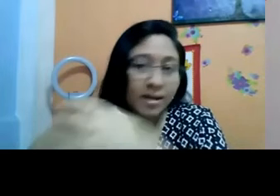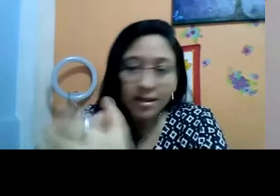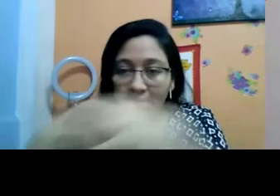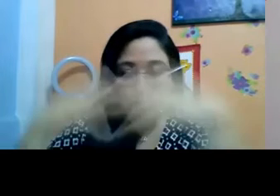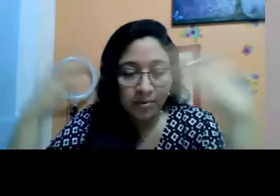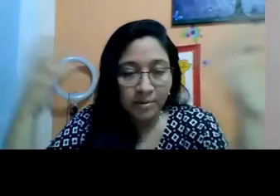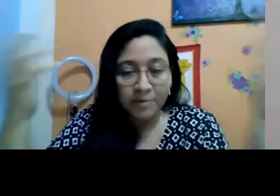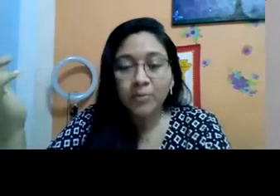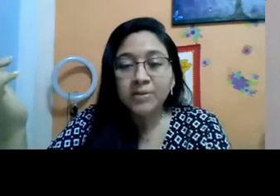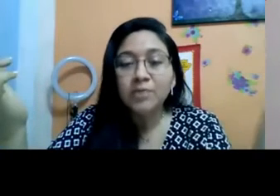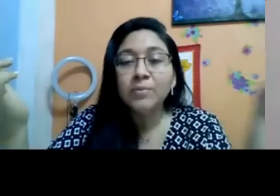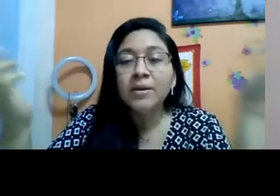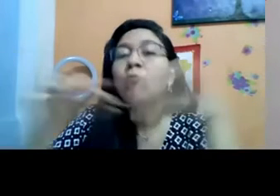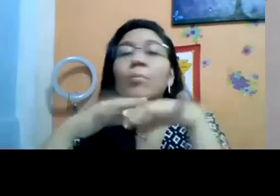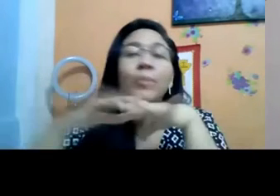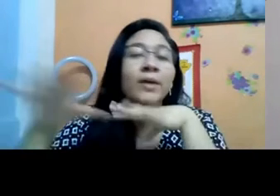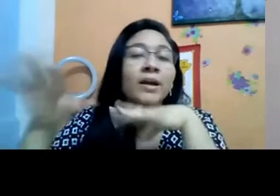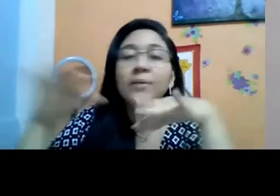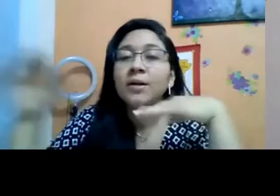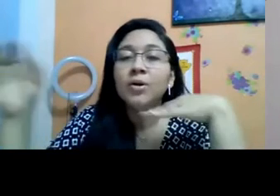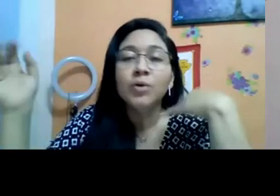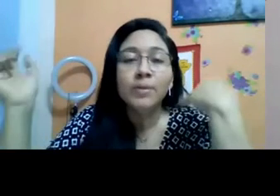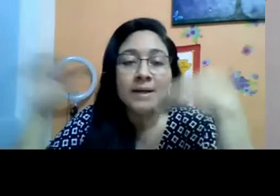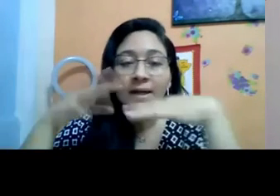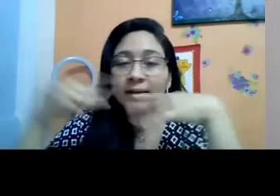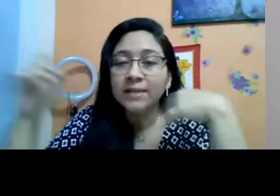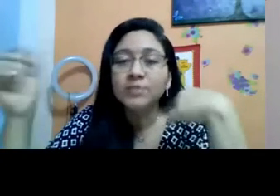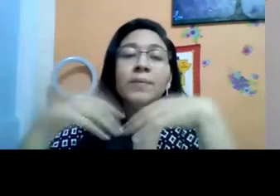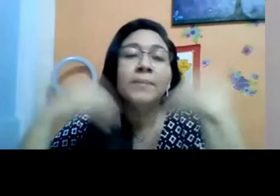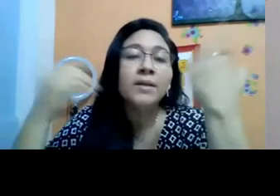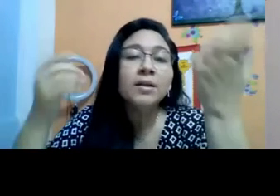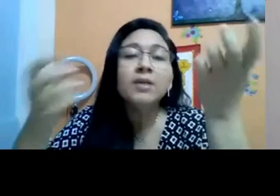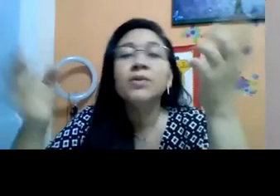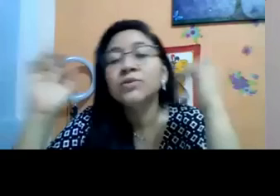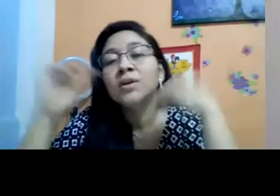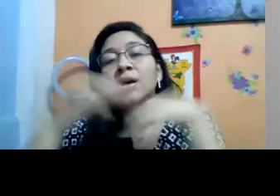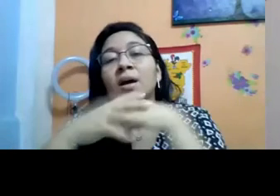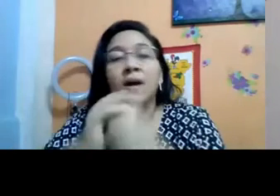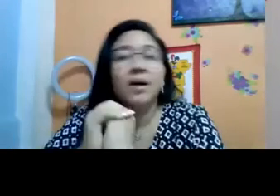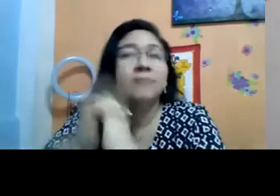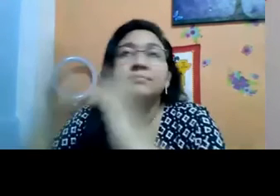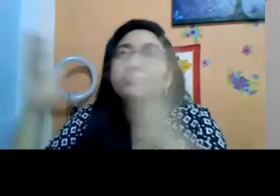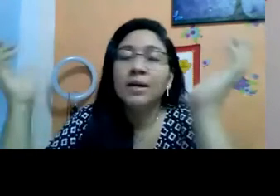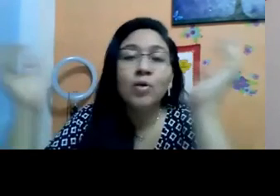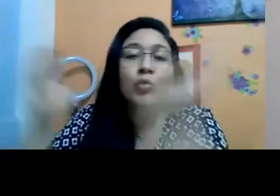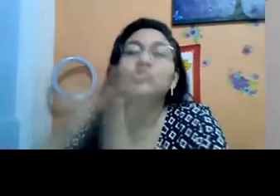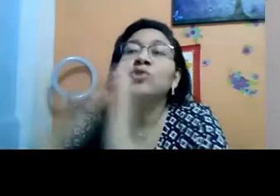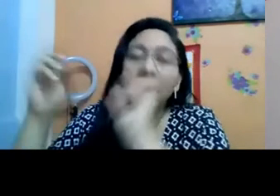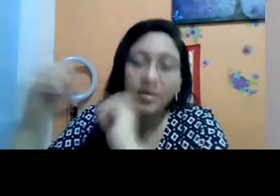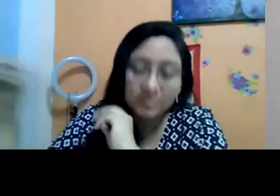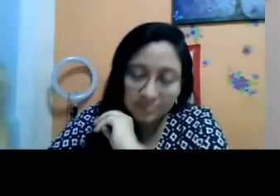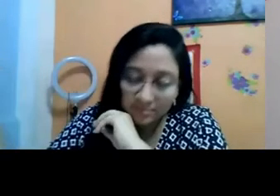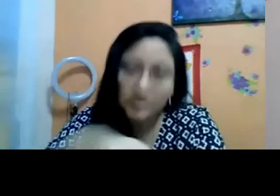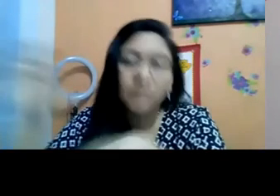puede ir, vuelvo y repito, puede ser un video como puede escribirlo de manera textual, bienvenidos a el curso